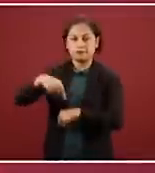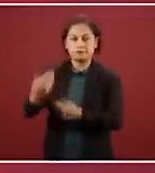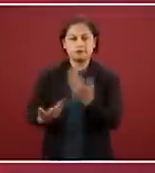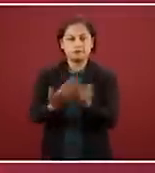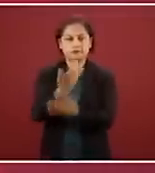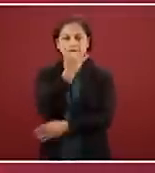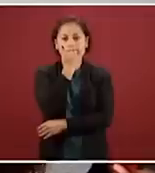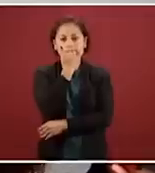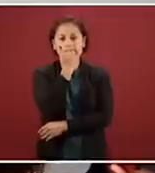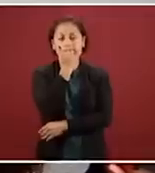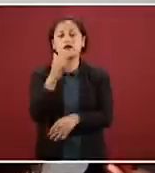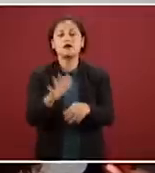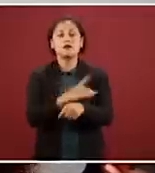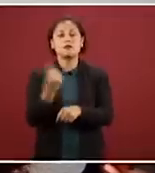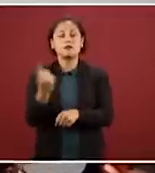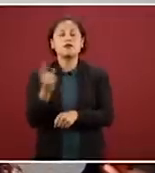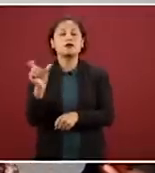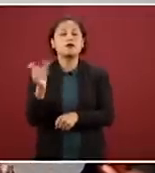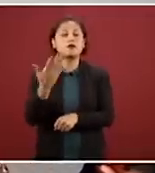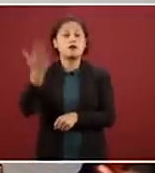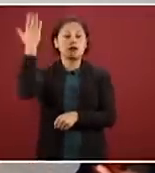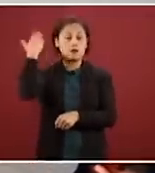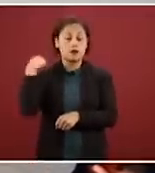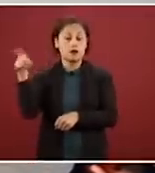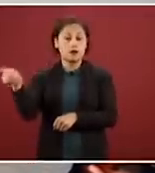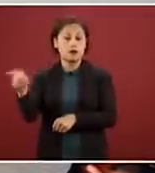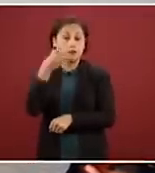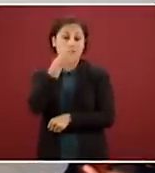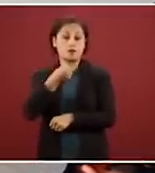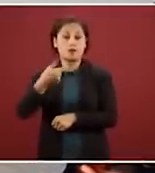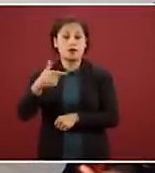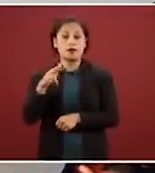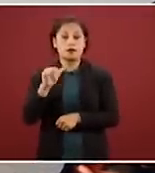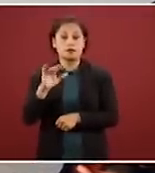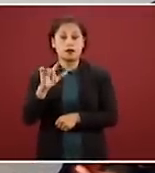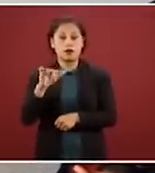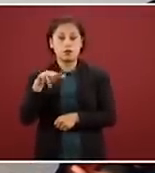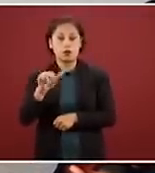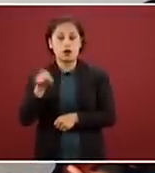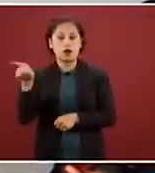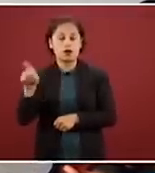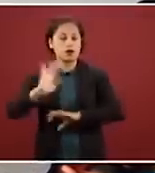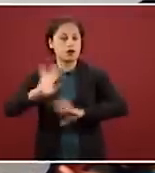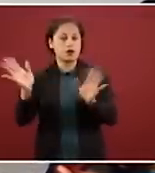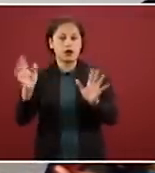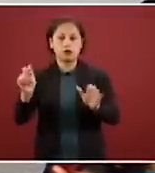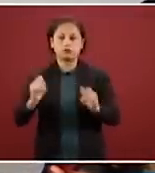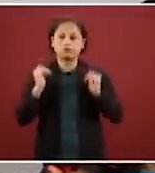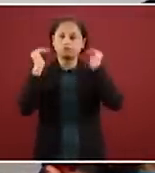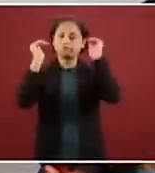de que cuando estaba este señor García Luna en su apogeo, llevaba